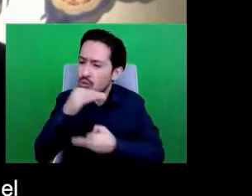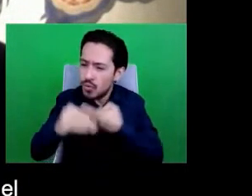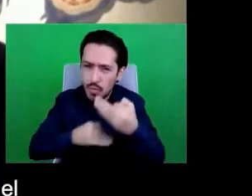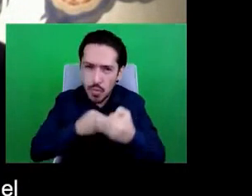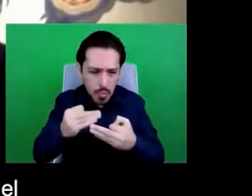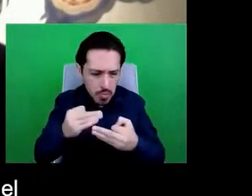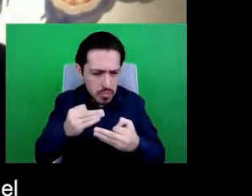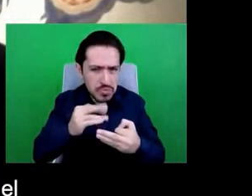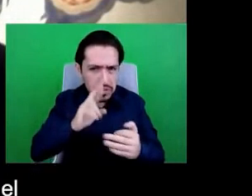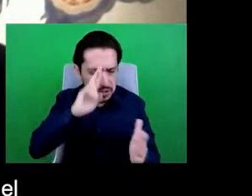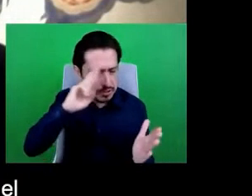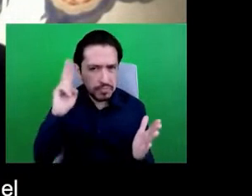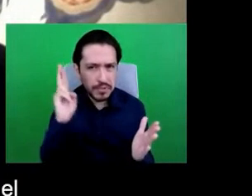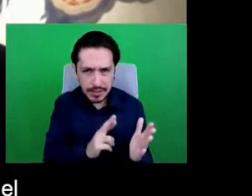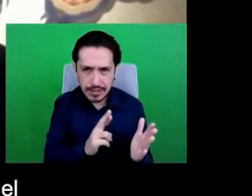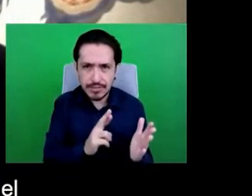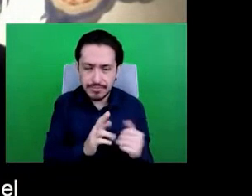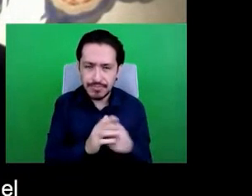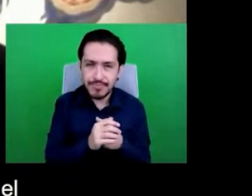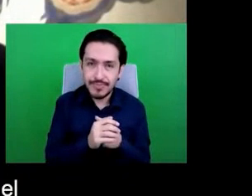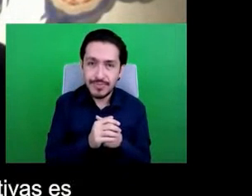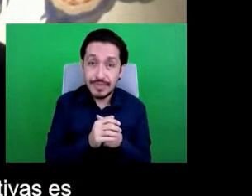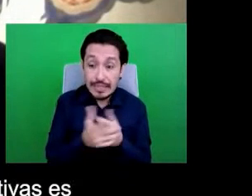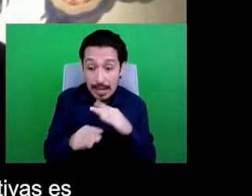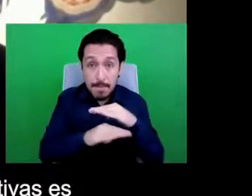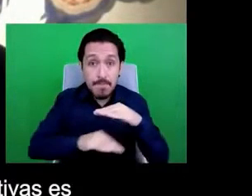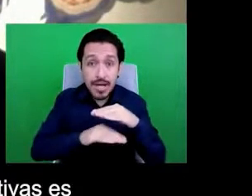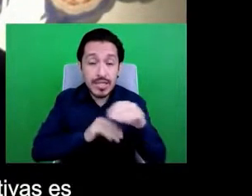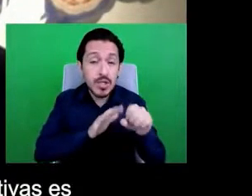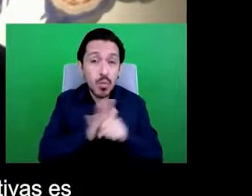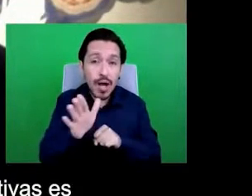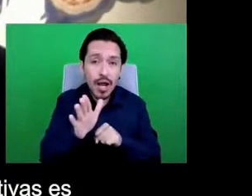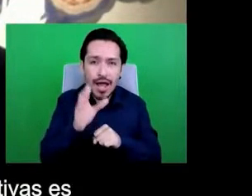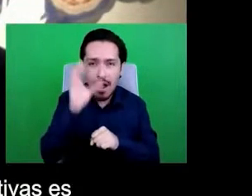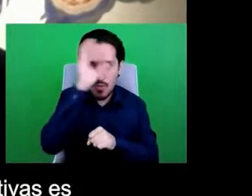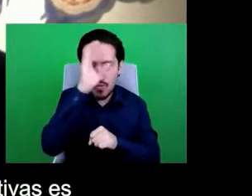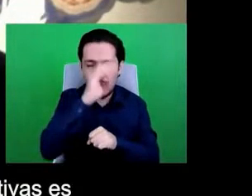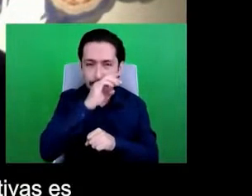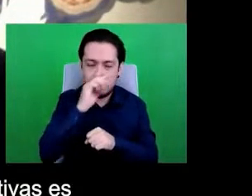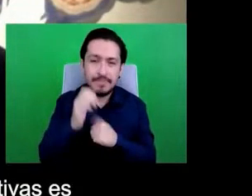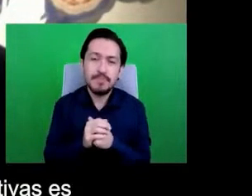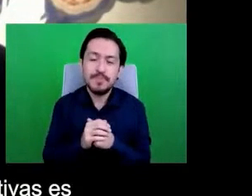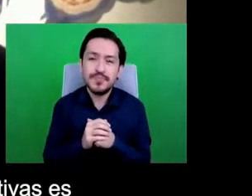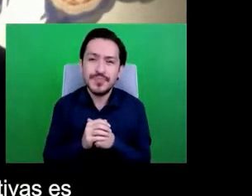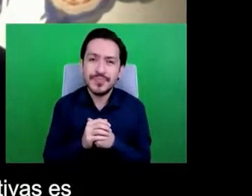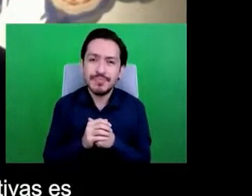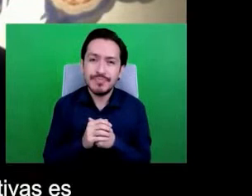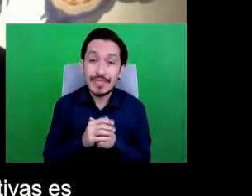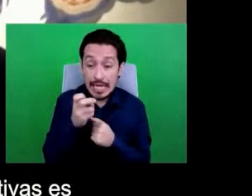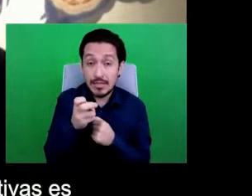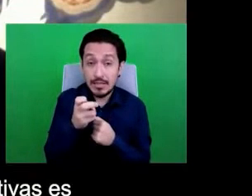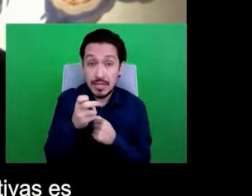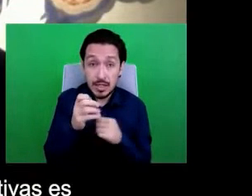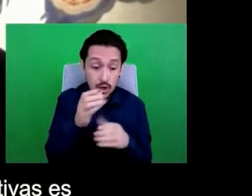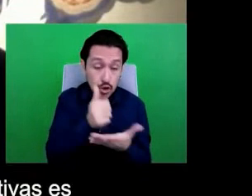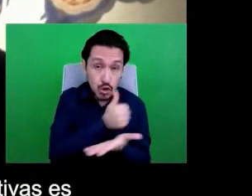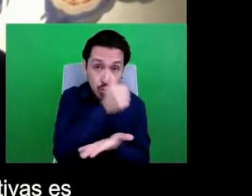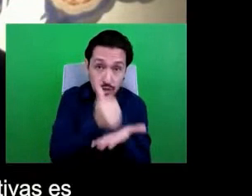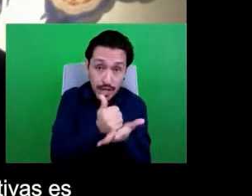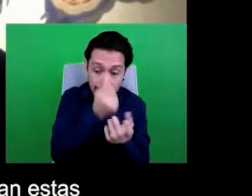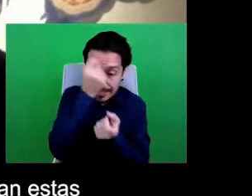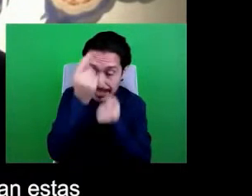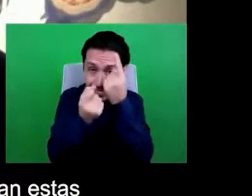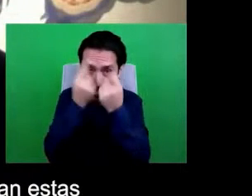entendimiento de la creatividad y la cultura. Así que el propósito de esta red de ciudades creativas es apoyar las